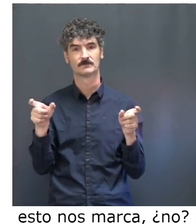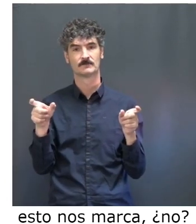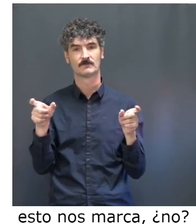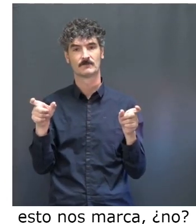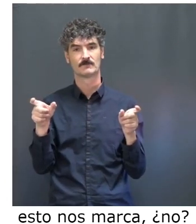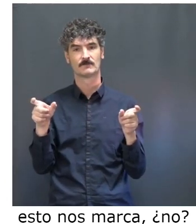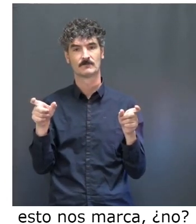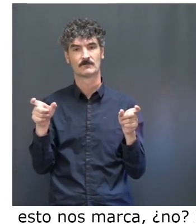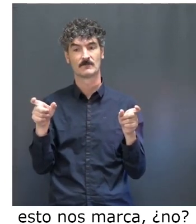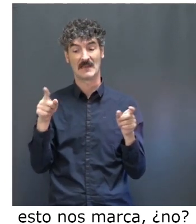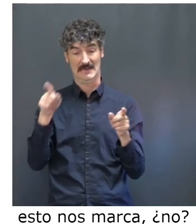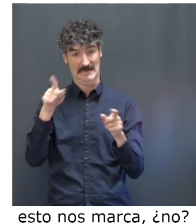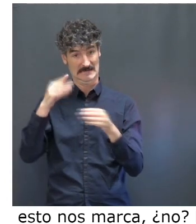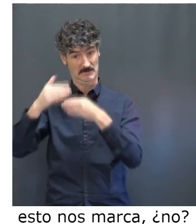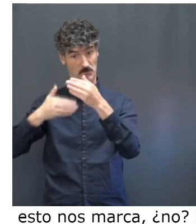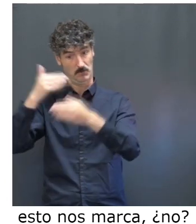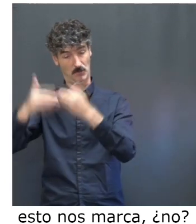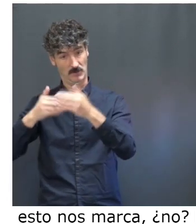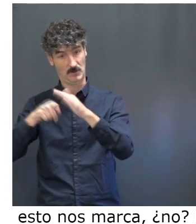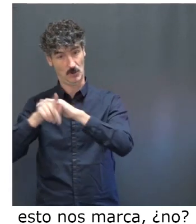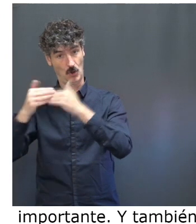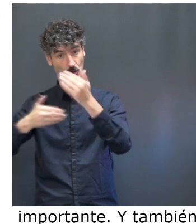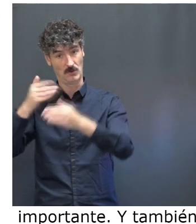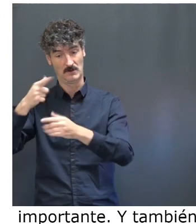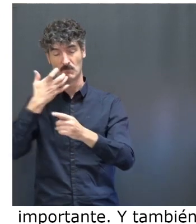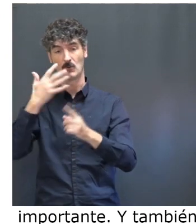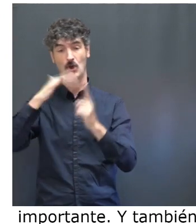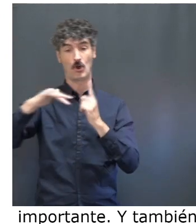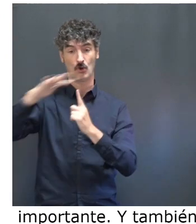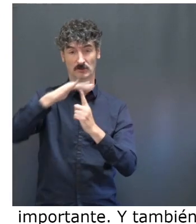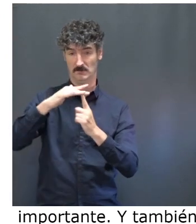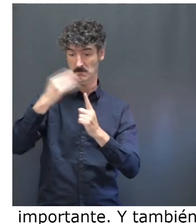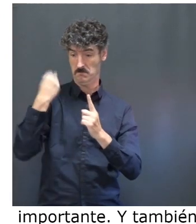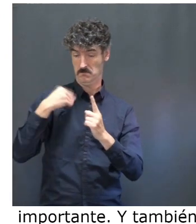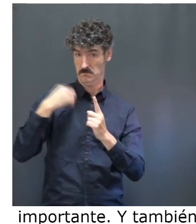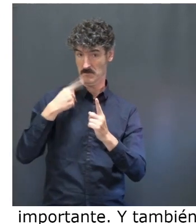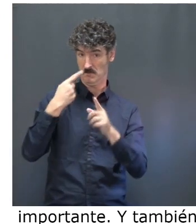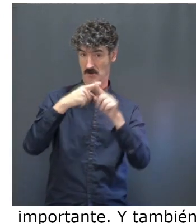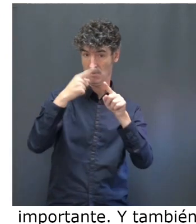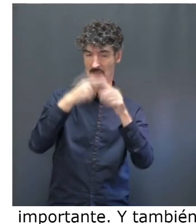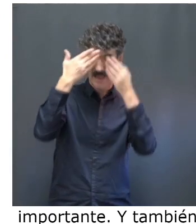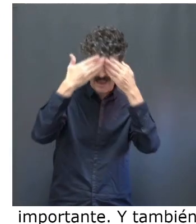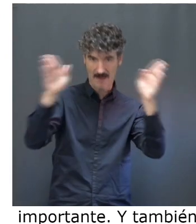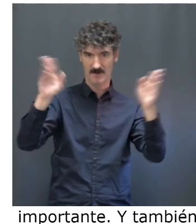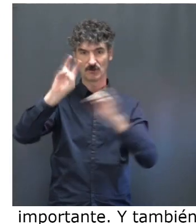que pasamos por ese proceso, si estamos en un entorno con estas características,